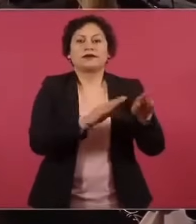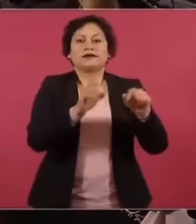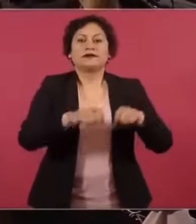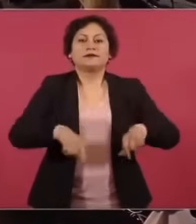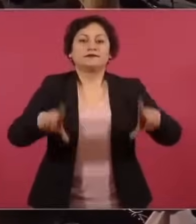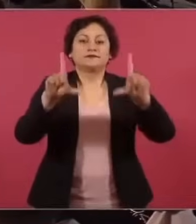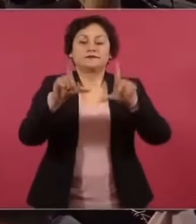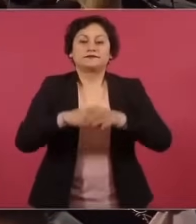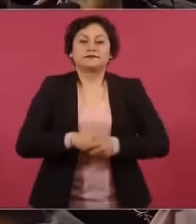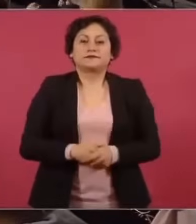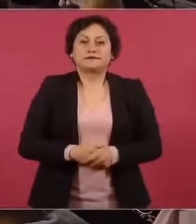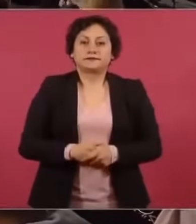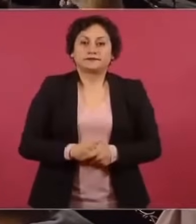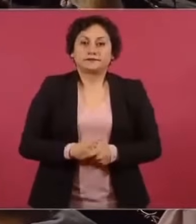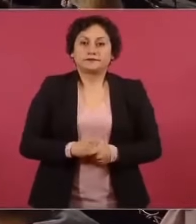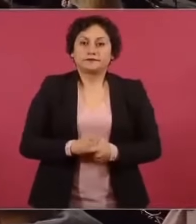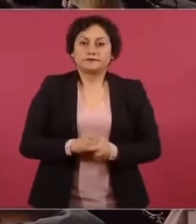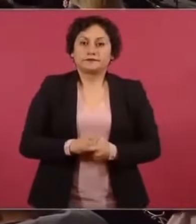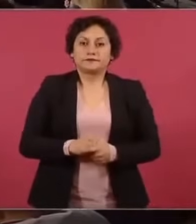A ver si tienen otra.